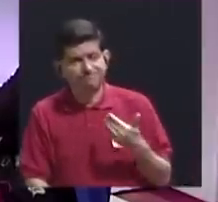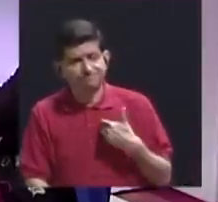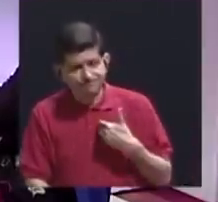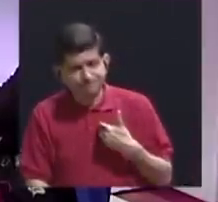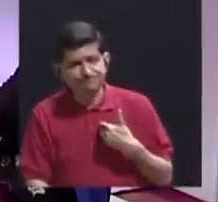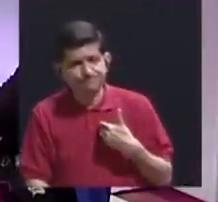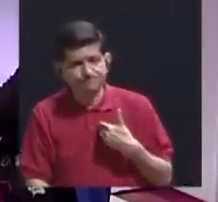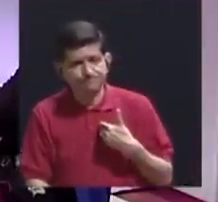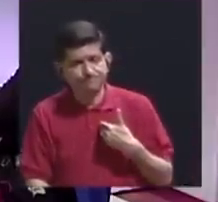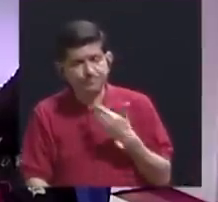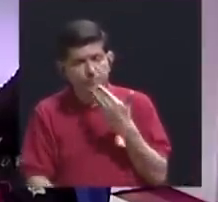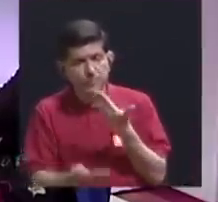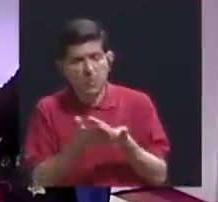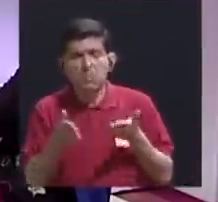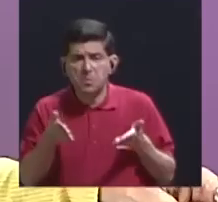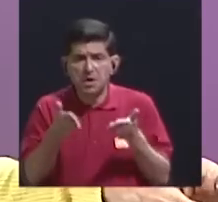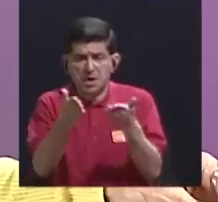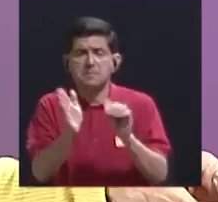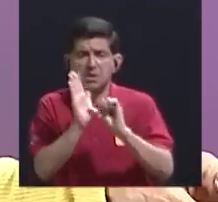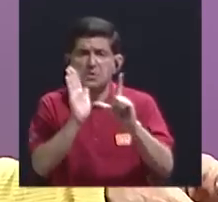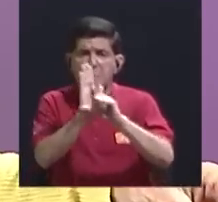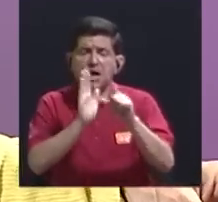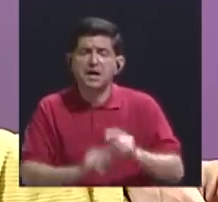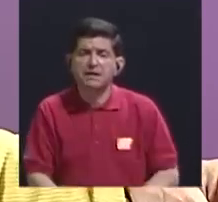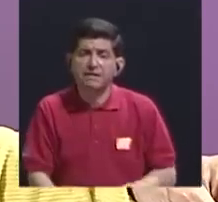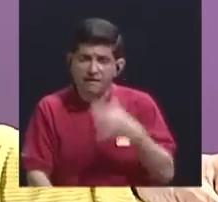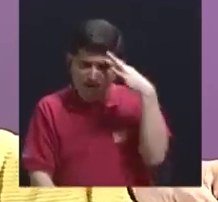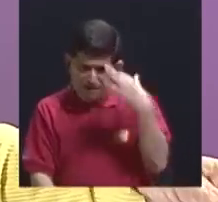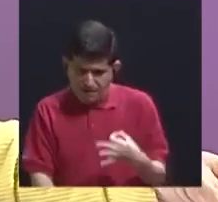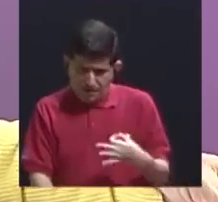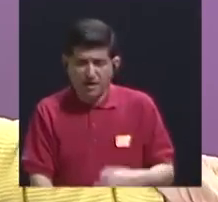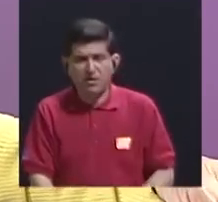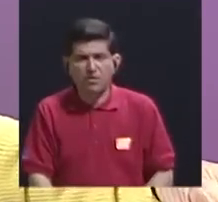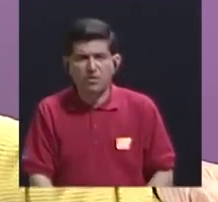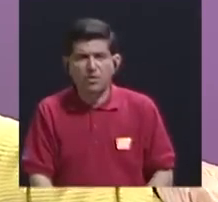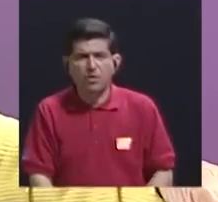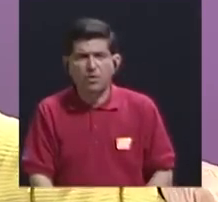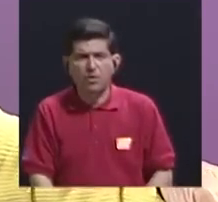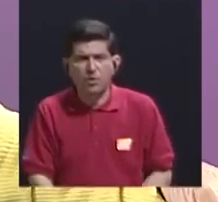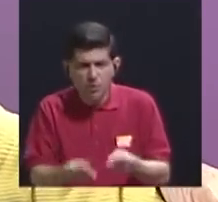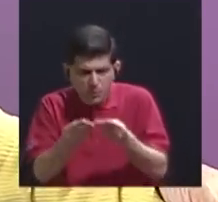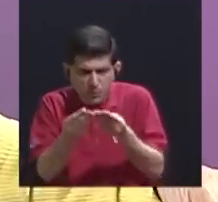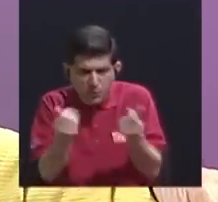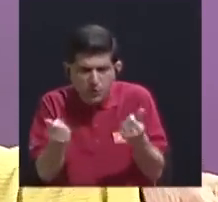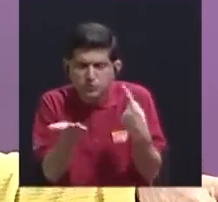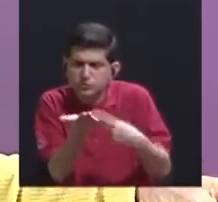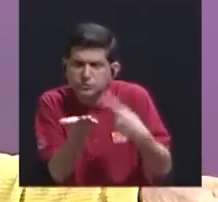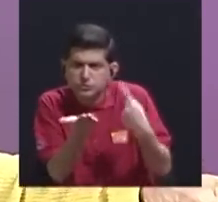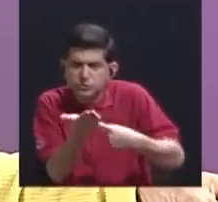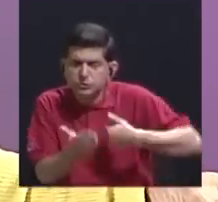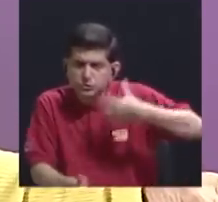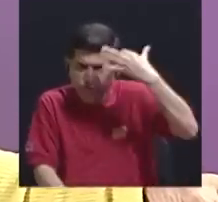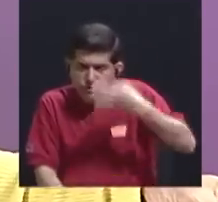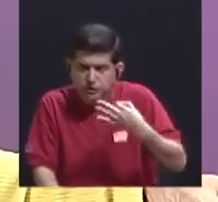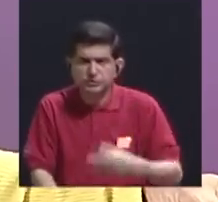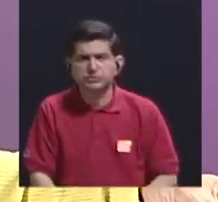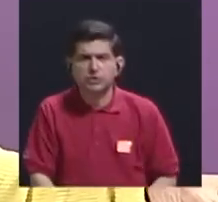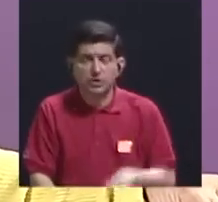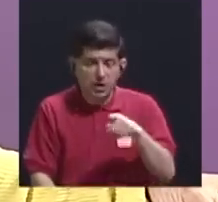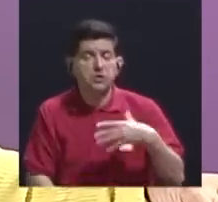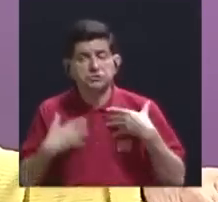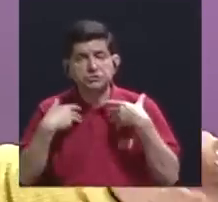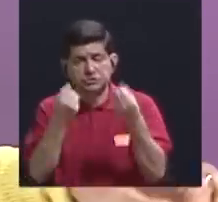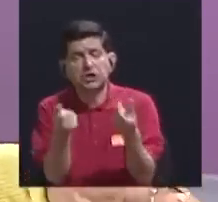un buen camino por el plenario creo que despertará una polémica que me parece es que esté